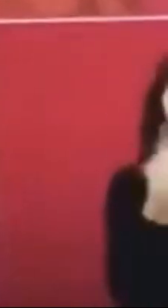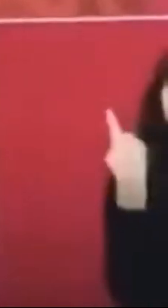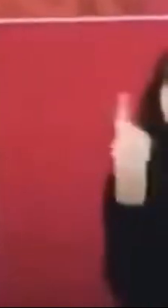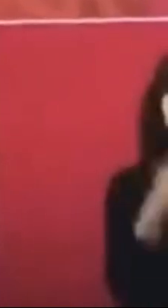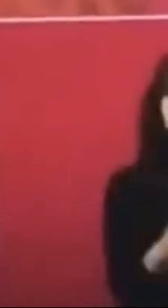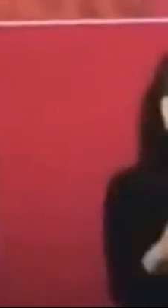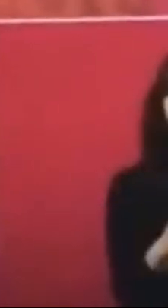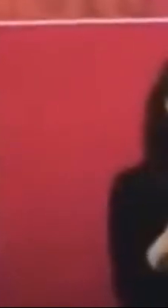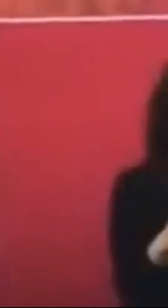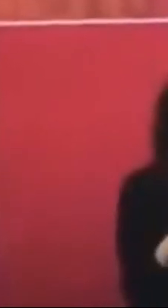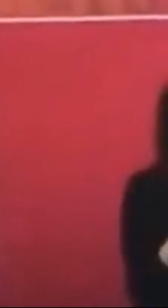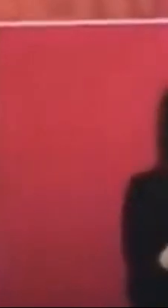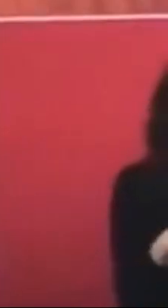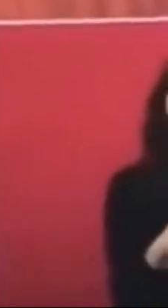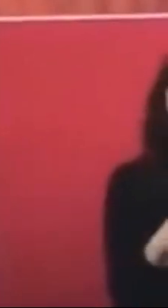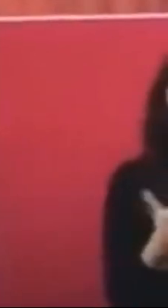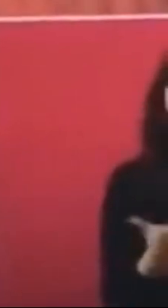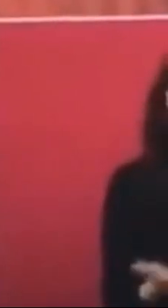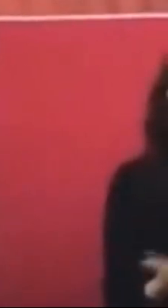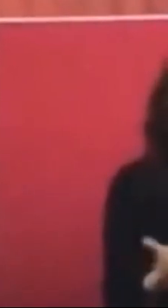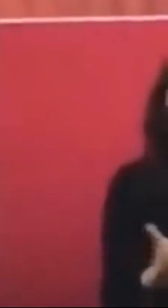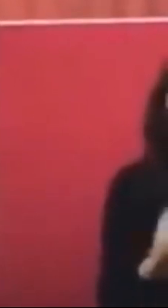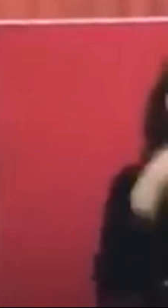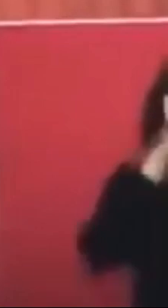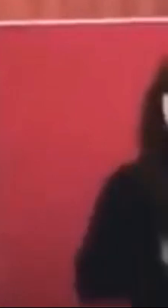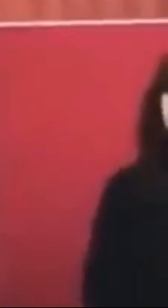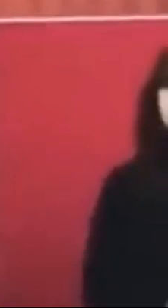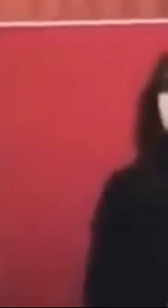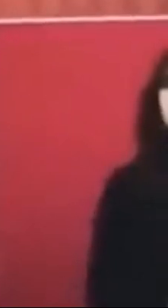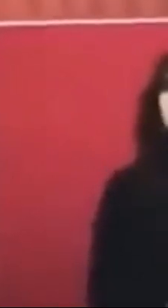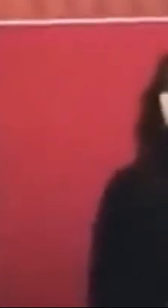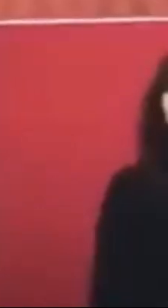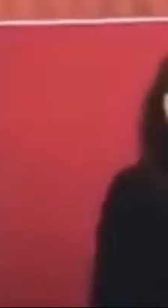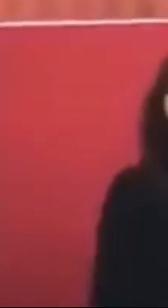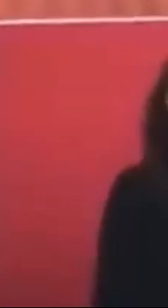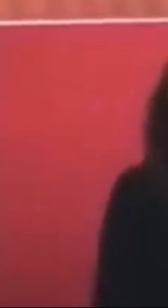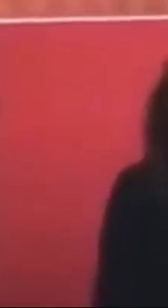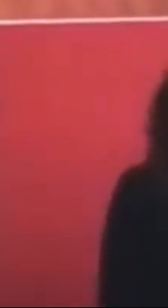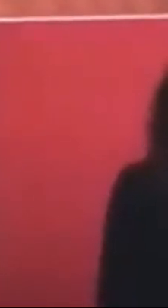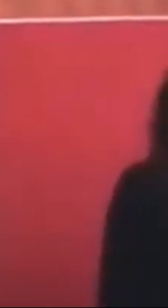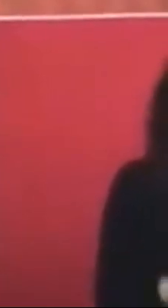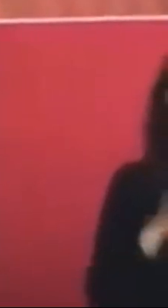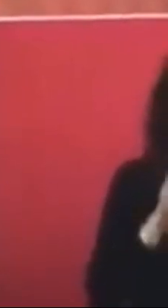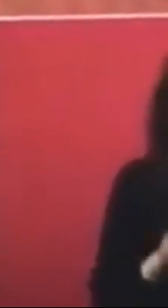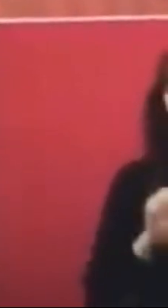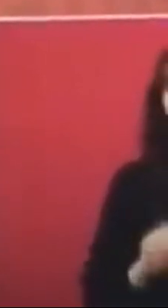a la Consejería de la Judicatura